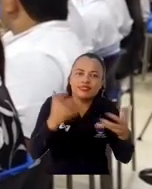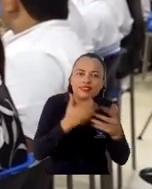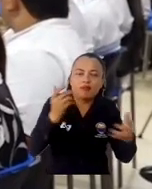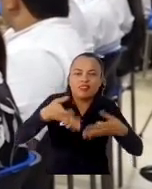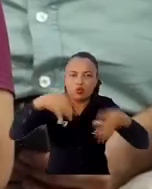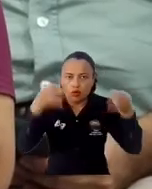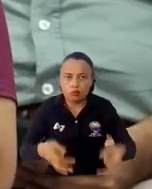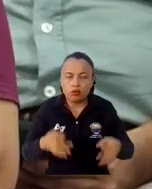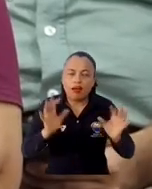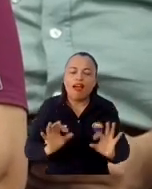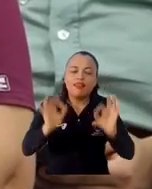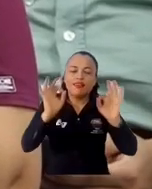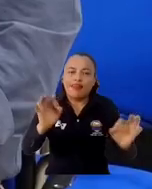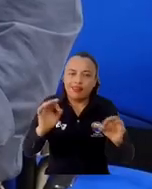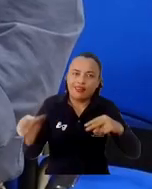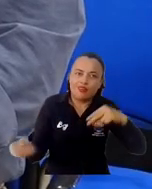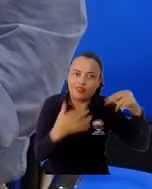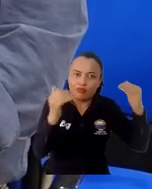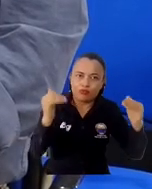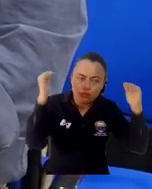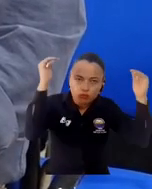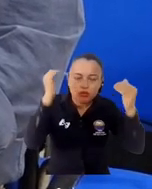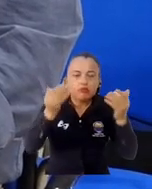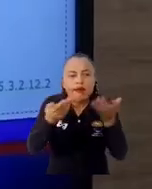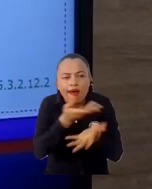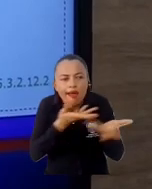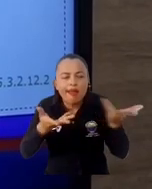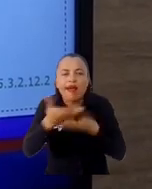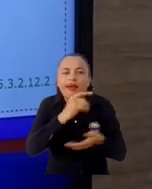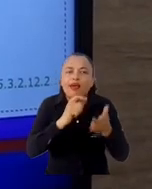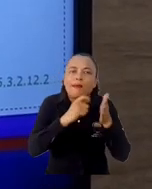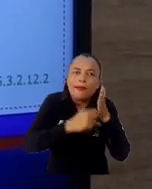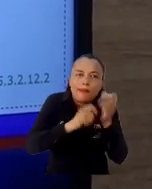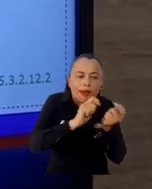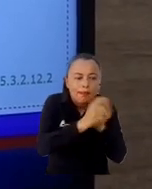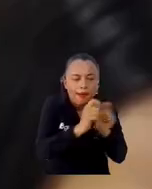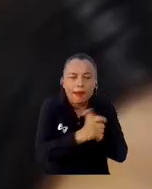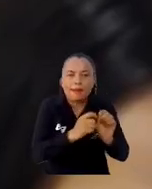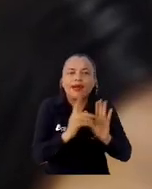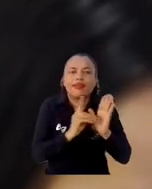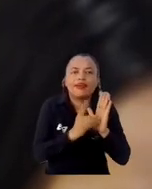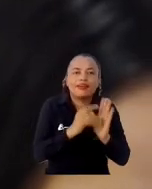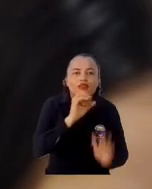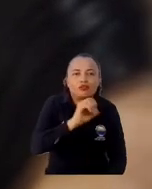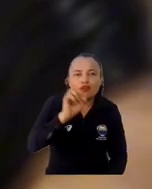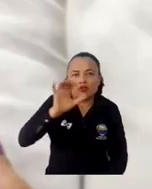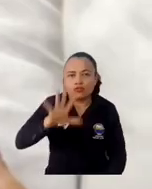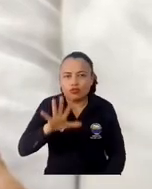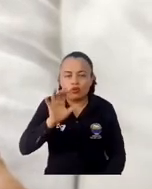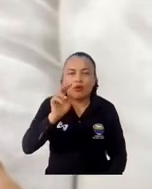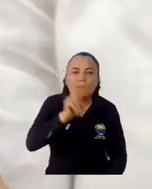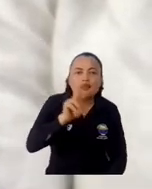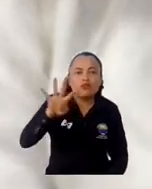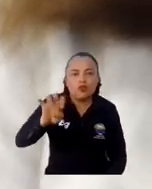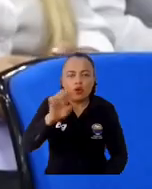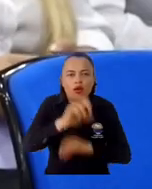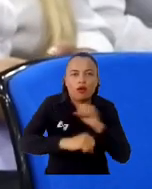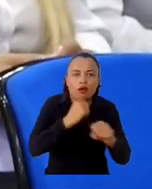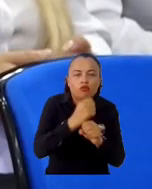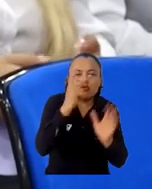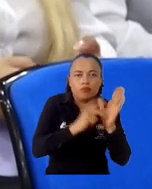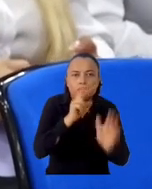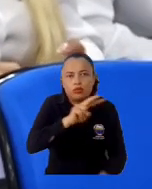aseguramiento de la calidad de la educación superior, en la que se socializaron las modificaciones parciales del decreto 0529 de abril